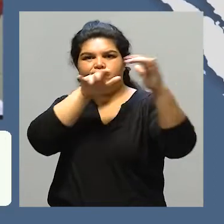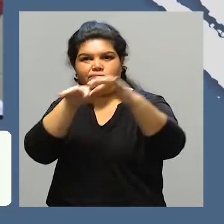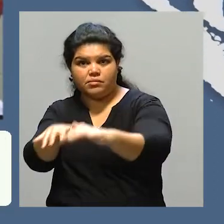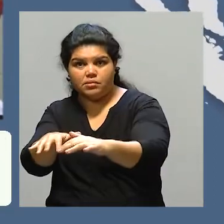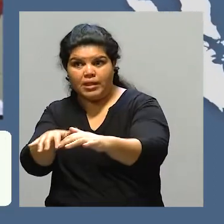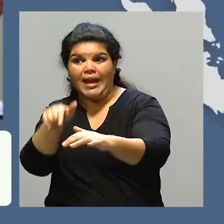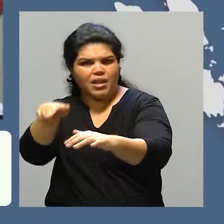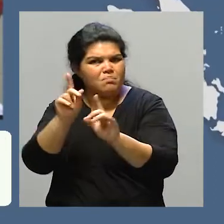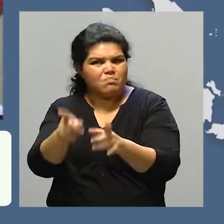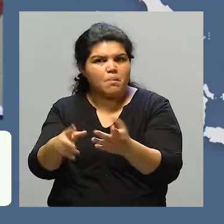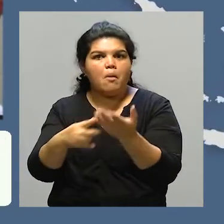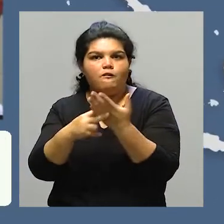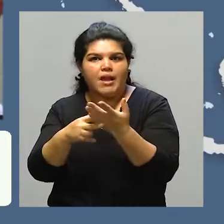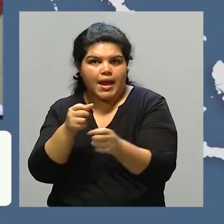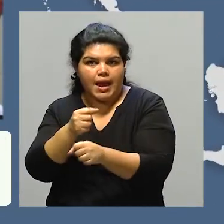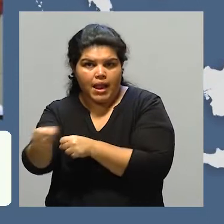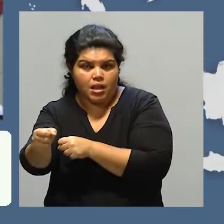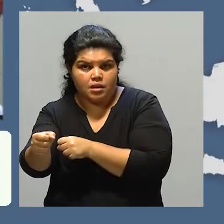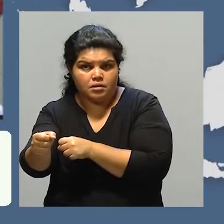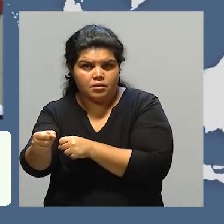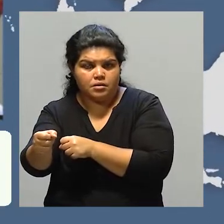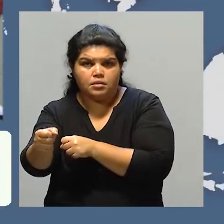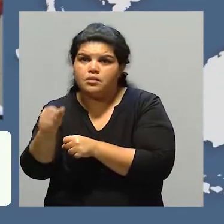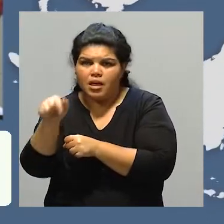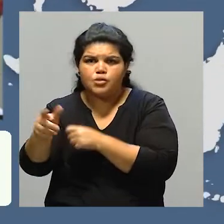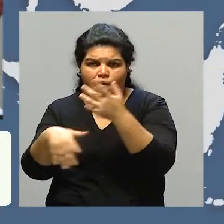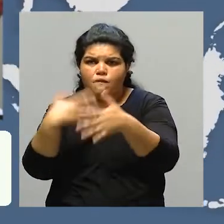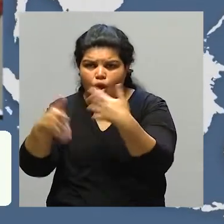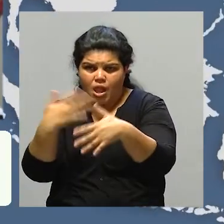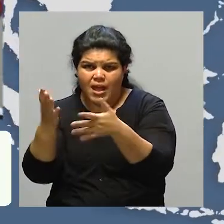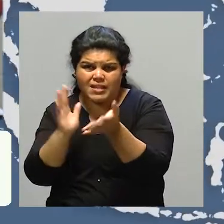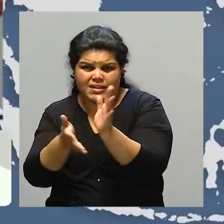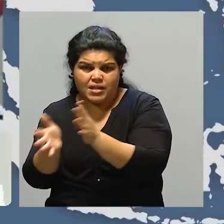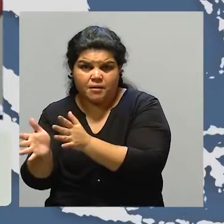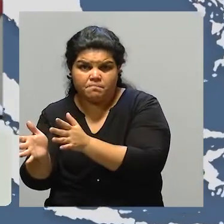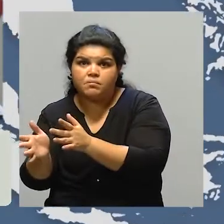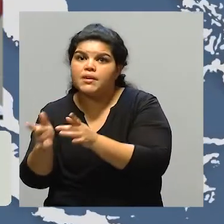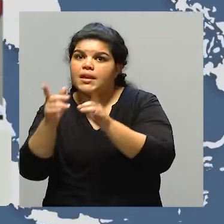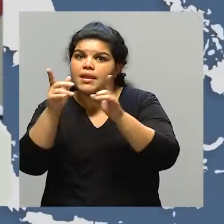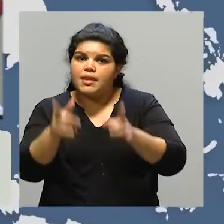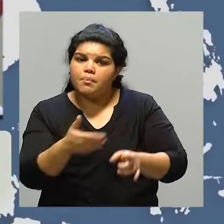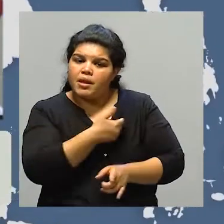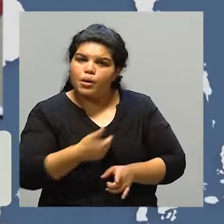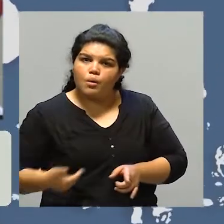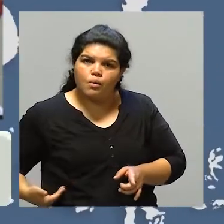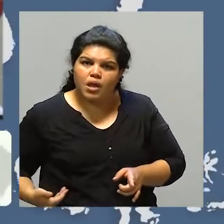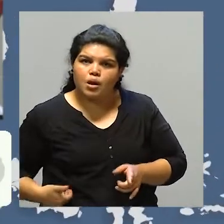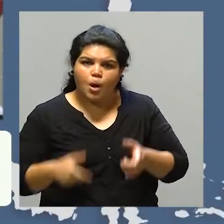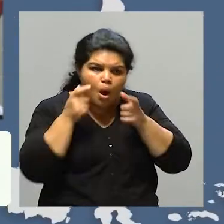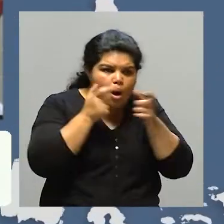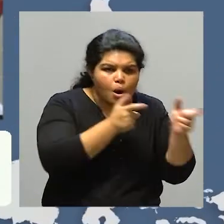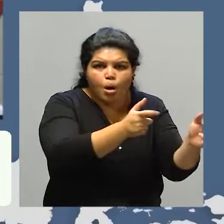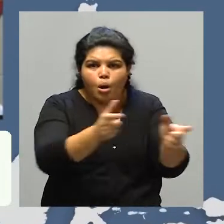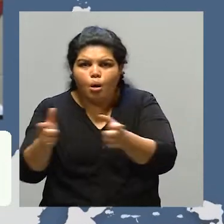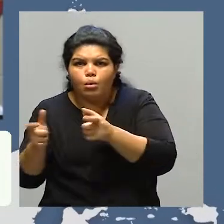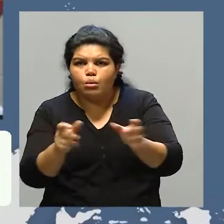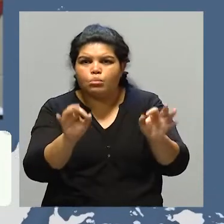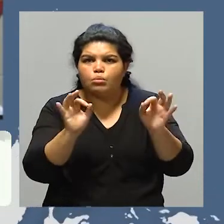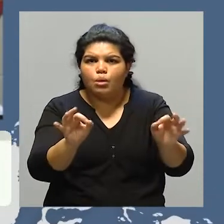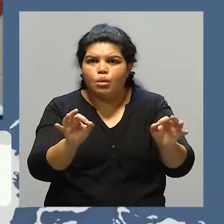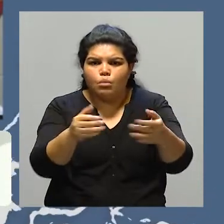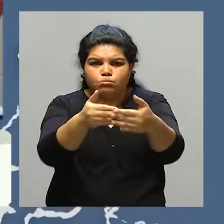porque no puede ser reelecto, sería candidato y seguramente ganaría. Evidentemente no ve lo que piensa la gente de Colombia,